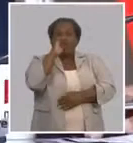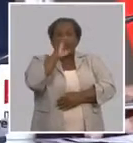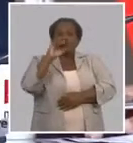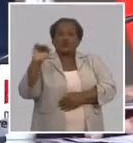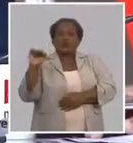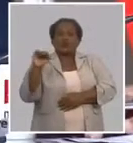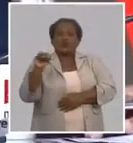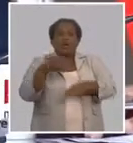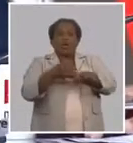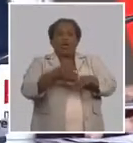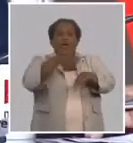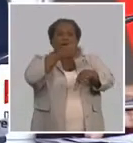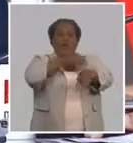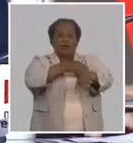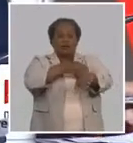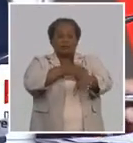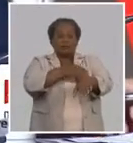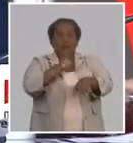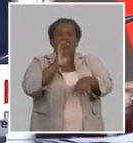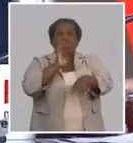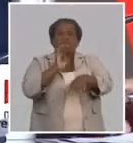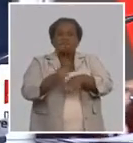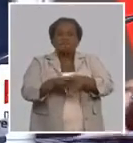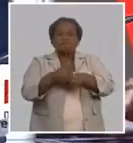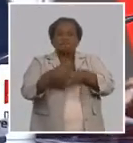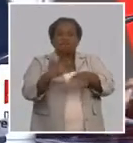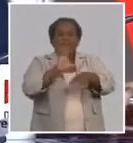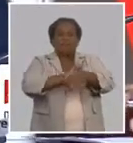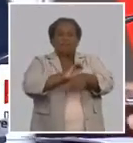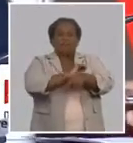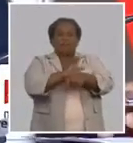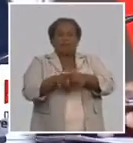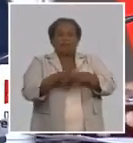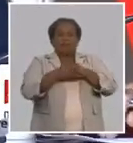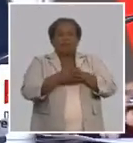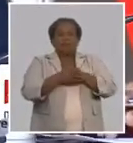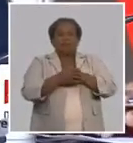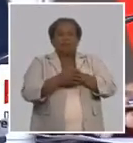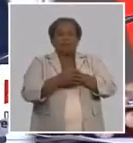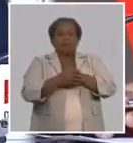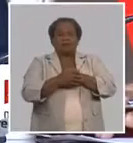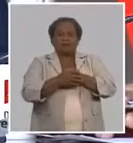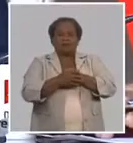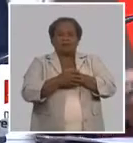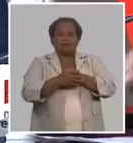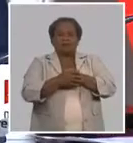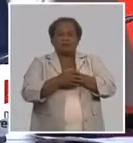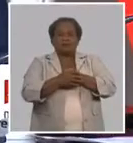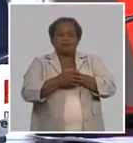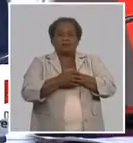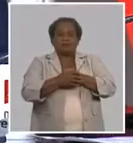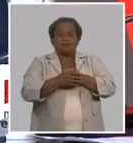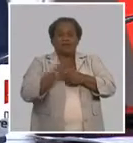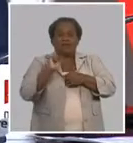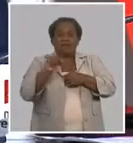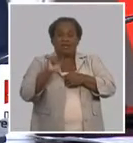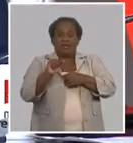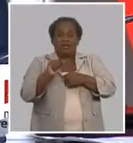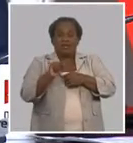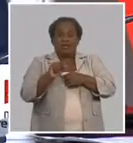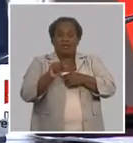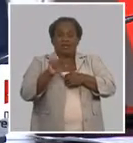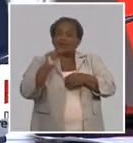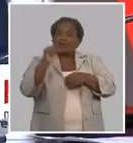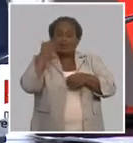antes del comienzo de la pandemia para el traslado de sus equipajes como este es un punto de